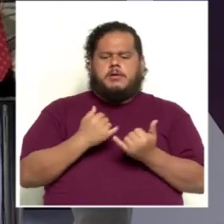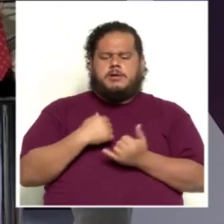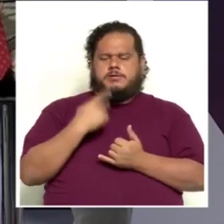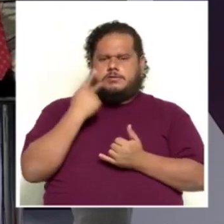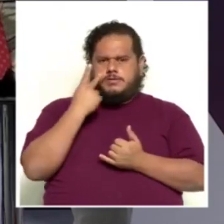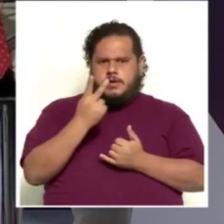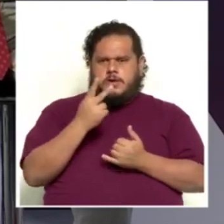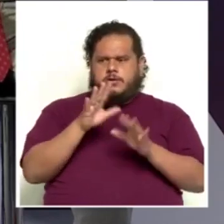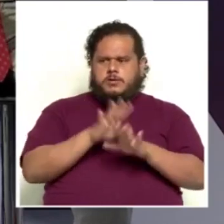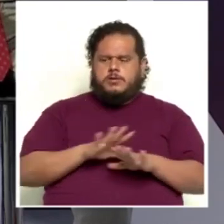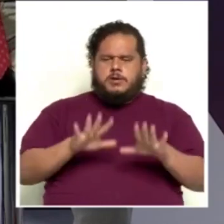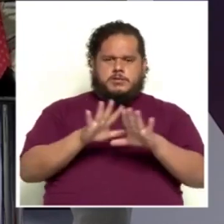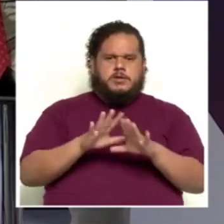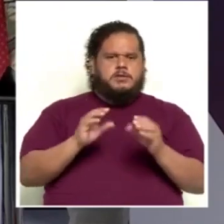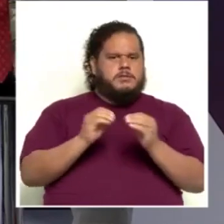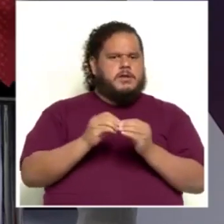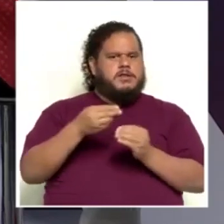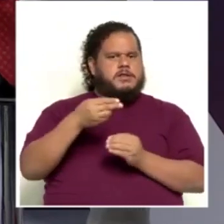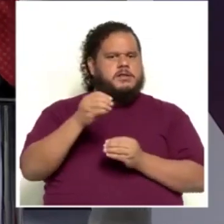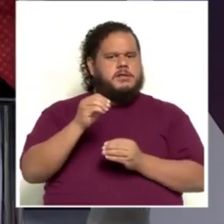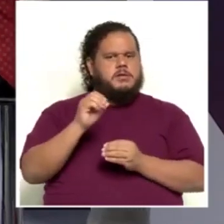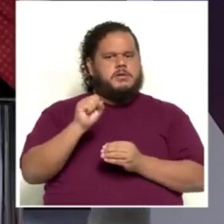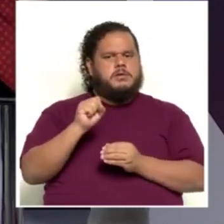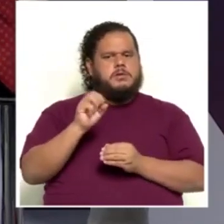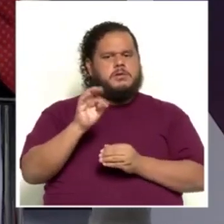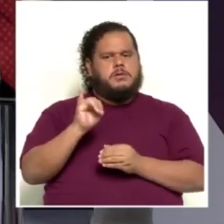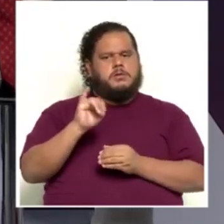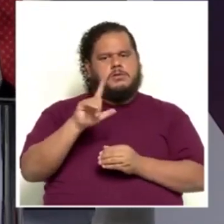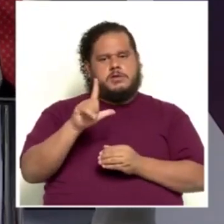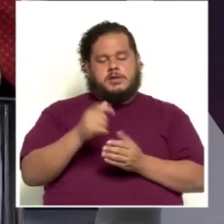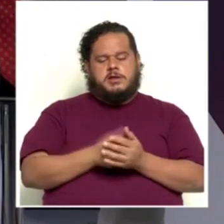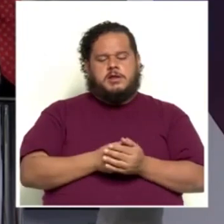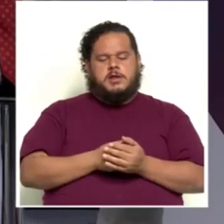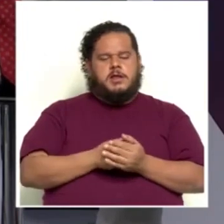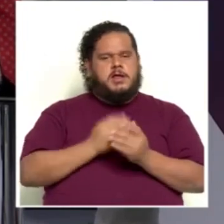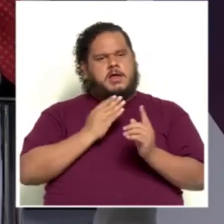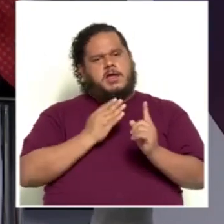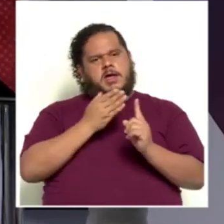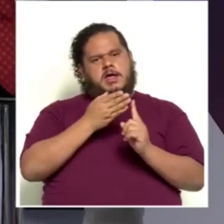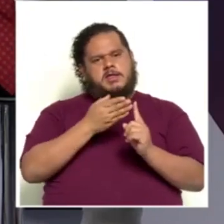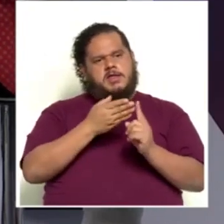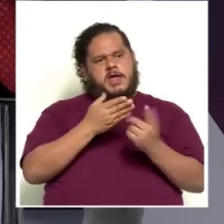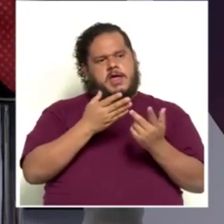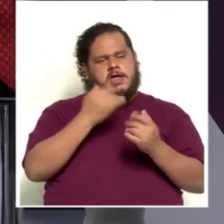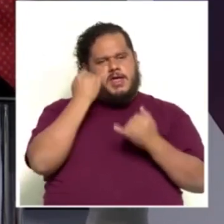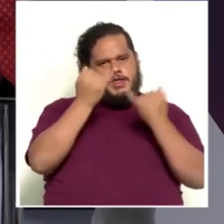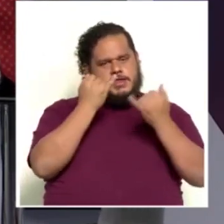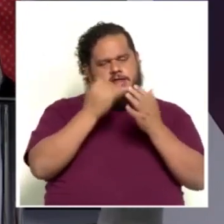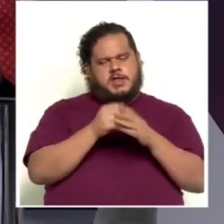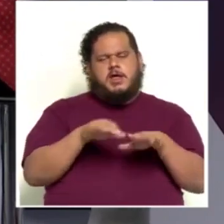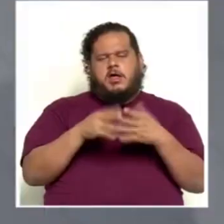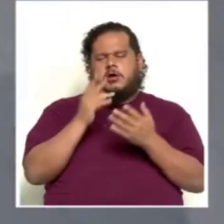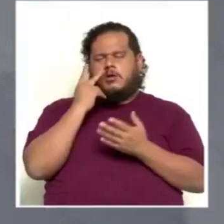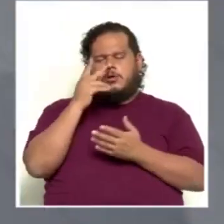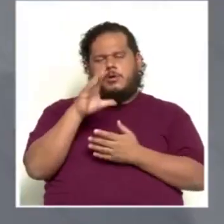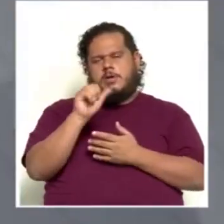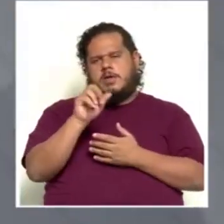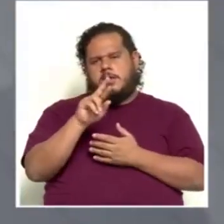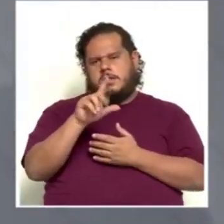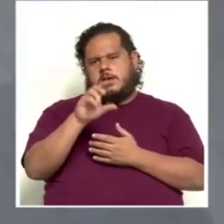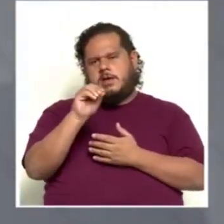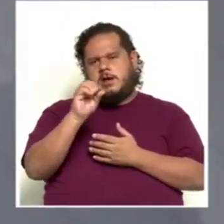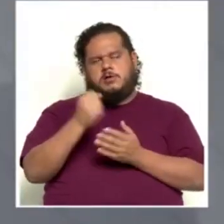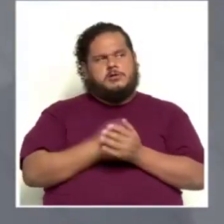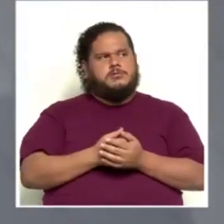ambiente mucho más hostil hacia a ese corte de ideas. ¿Cómo lo ves, Carlos? Sí, ese es muy